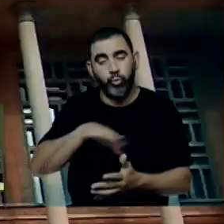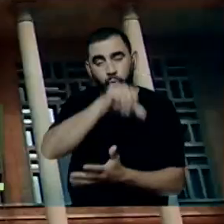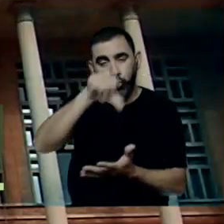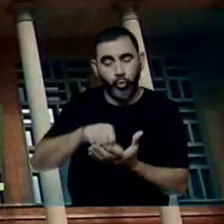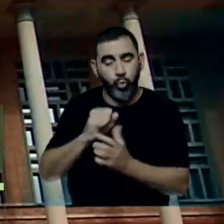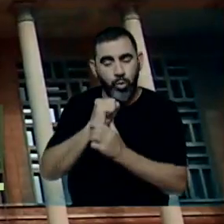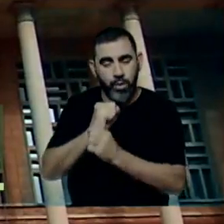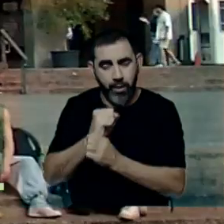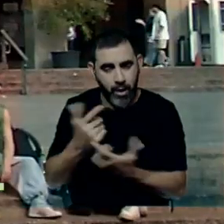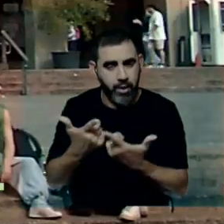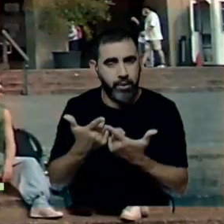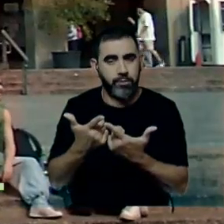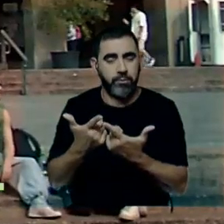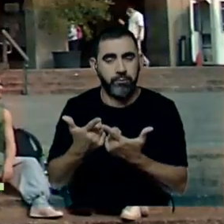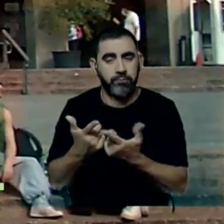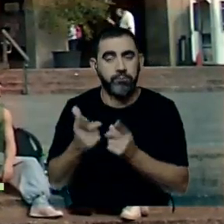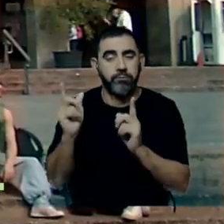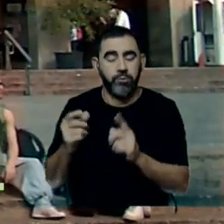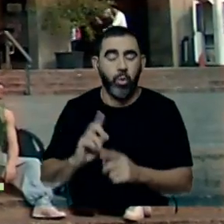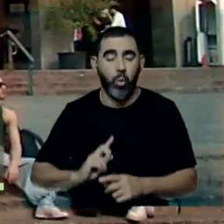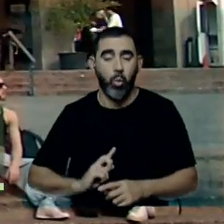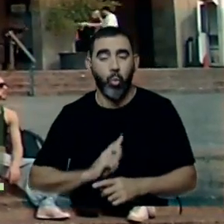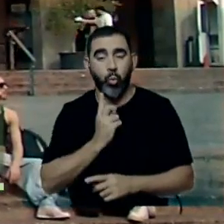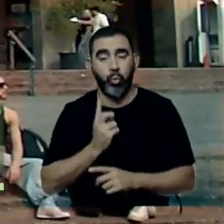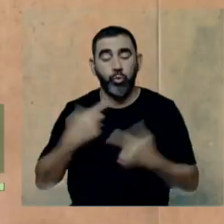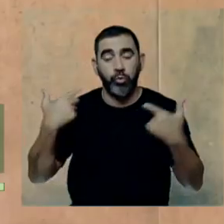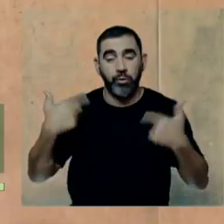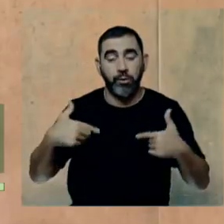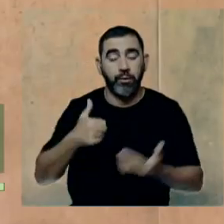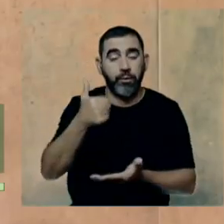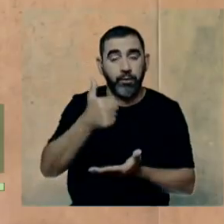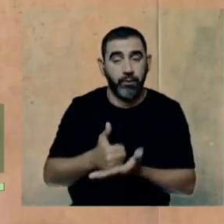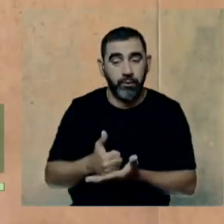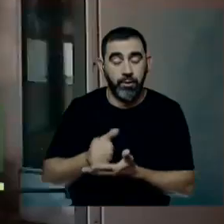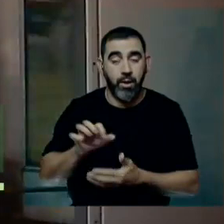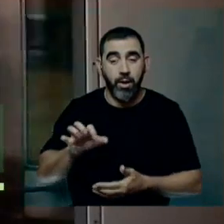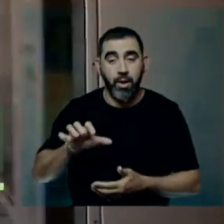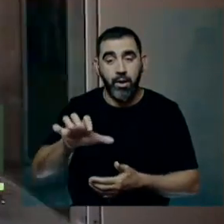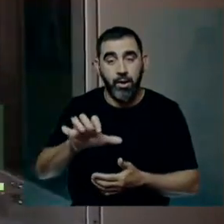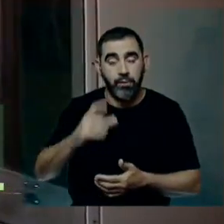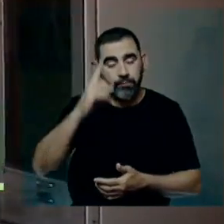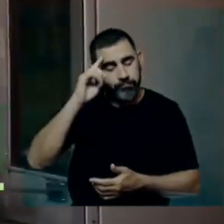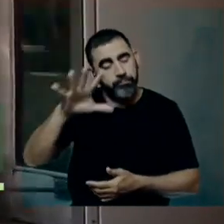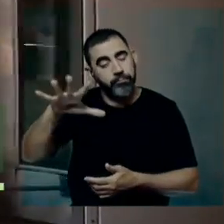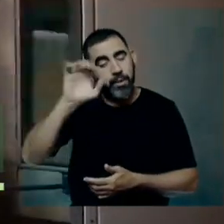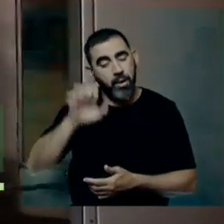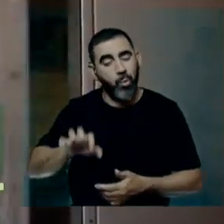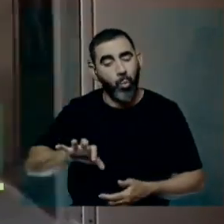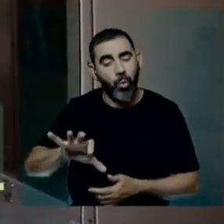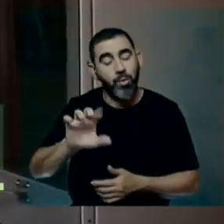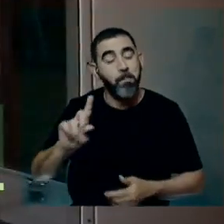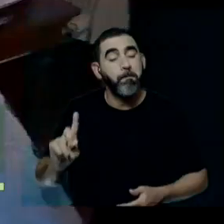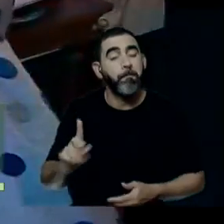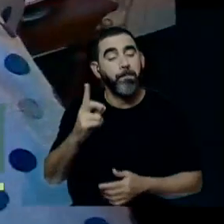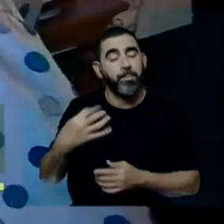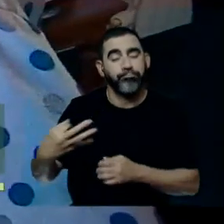y tuve el privilegio de estar en la intendencia con Mariano, a quien recuerdo, y fue mi